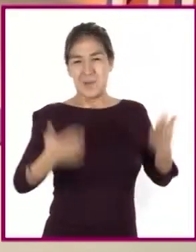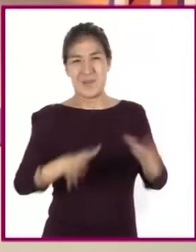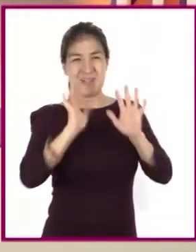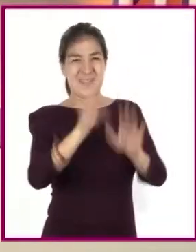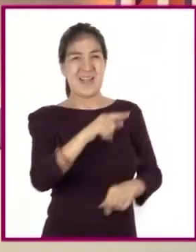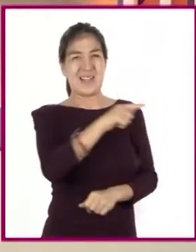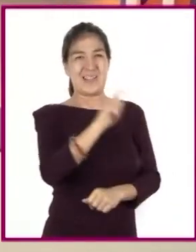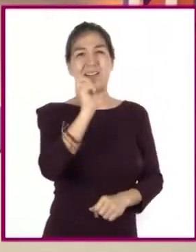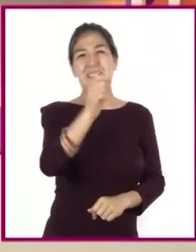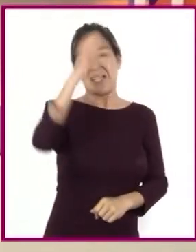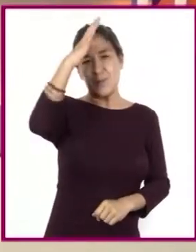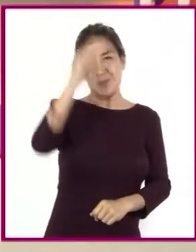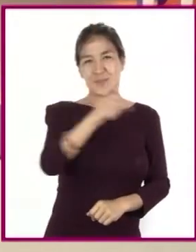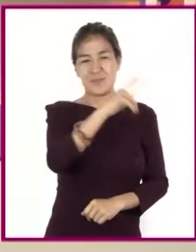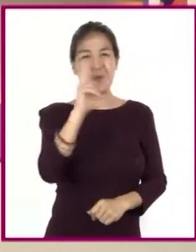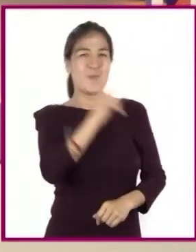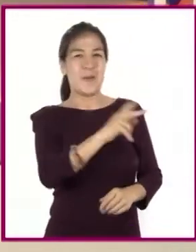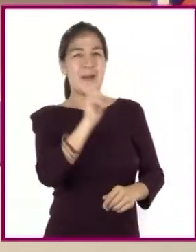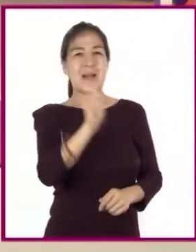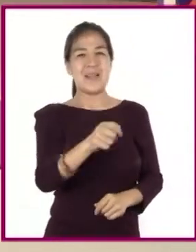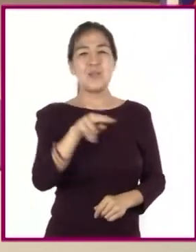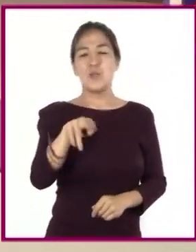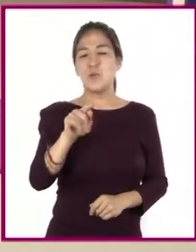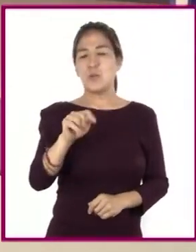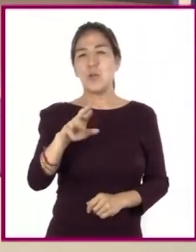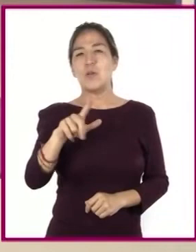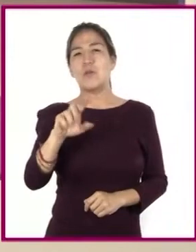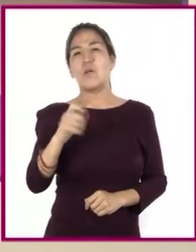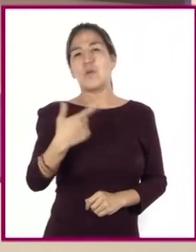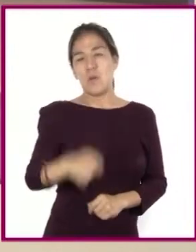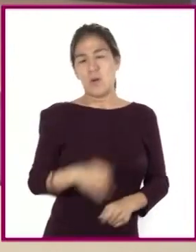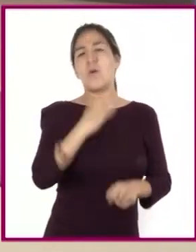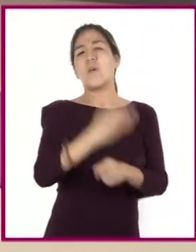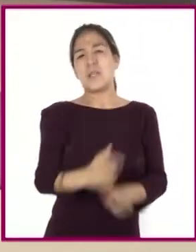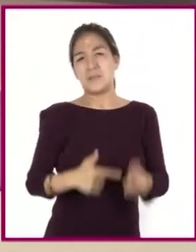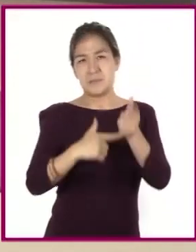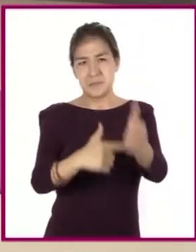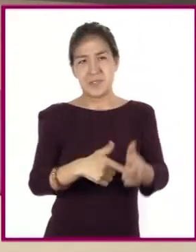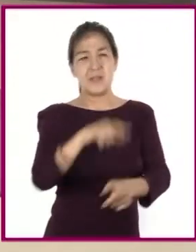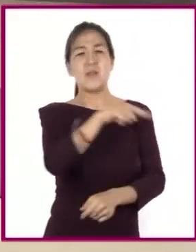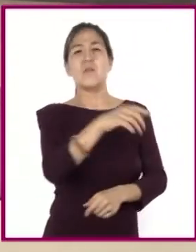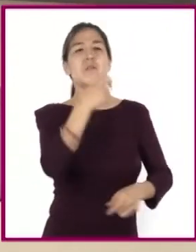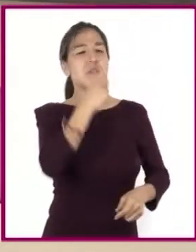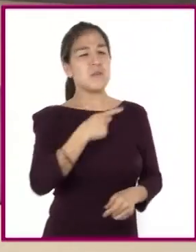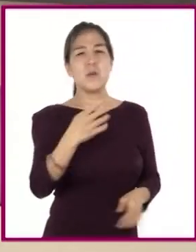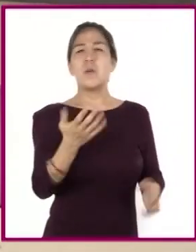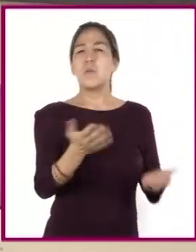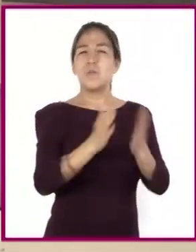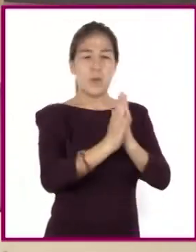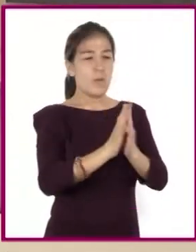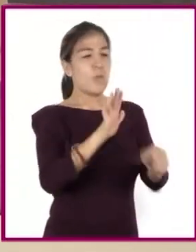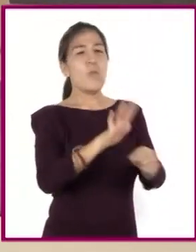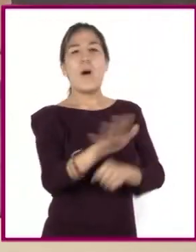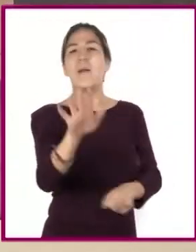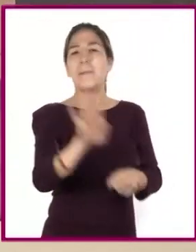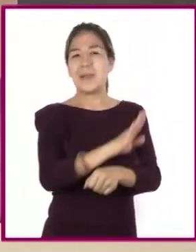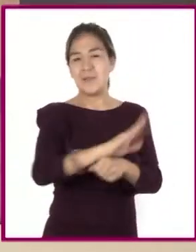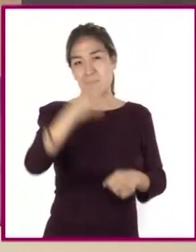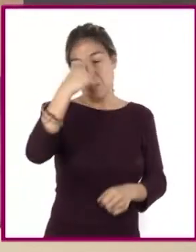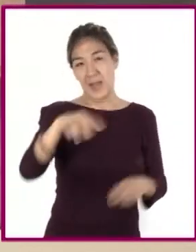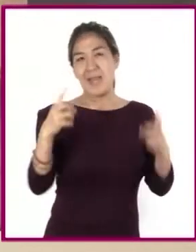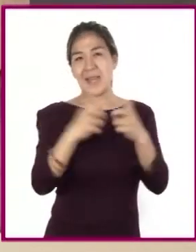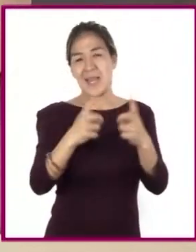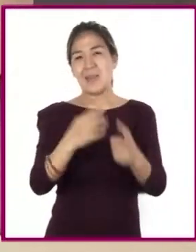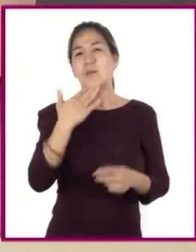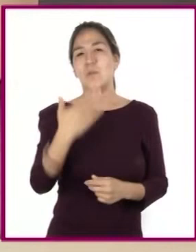de los términos mencionados, podemos continuar. Coméntenos, por favor, ¿cuáles son los beneficios de una dieta correcta? Lo